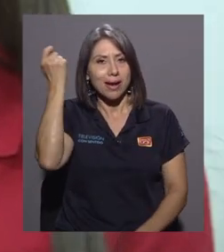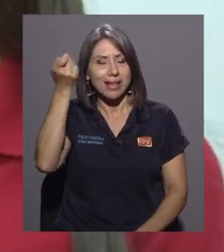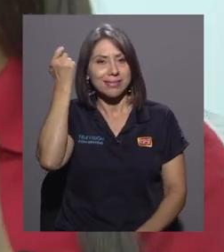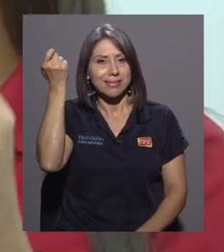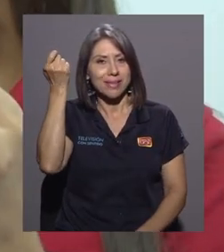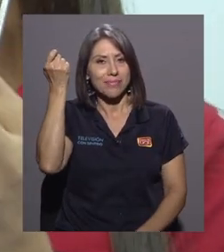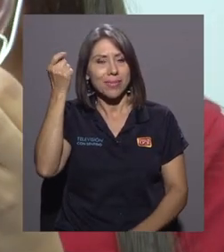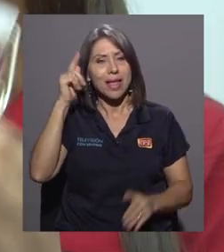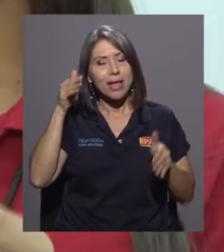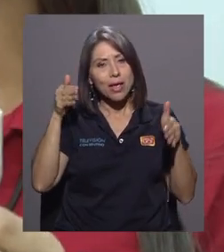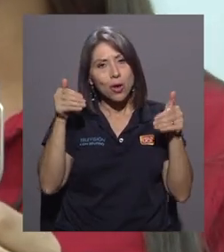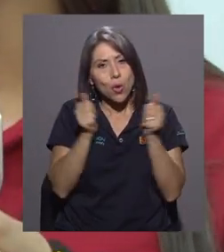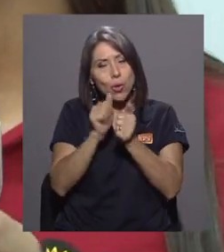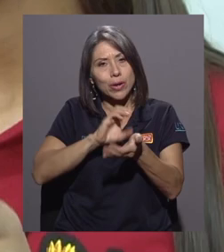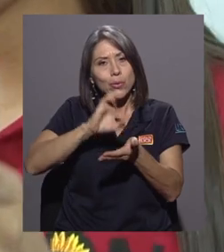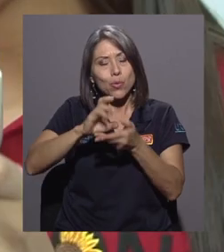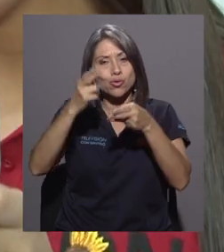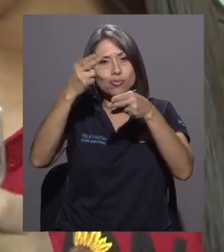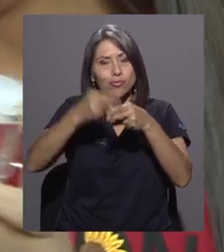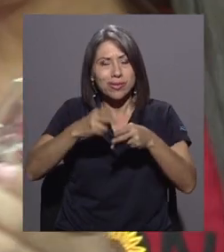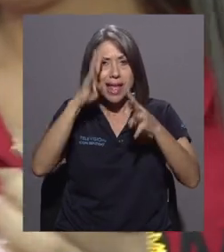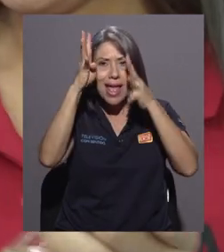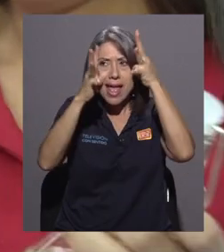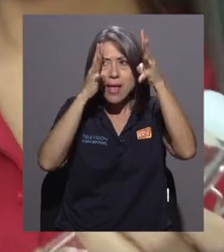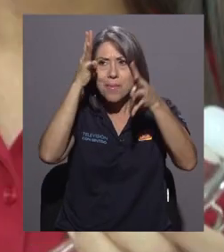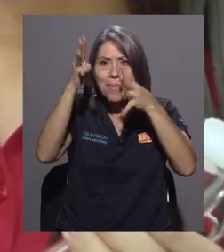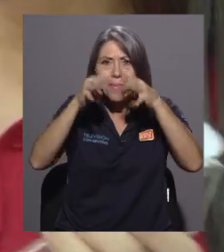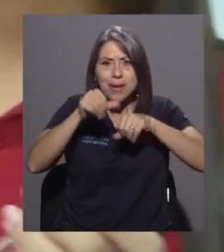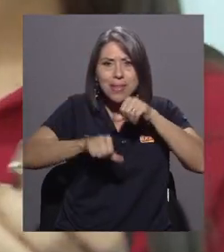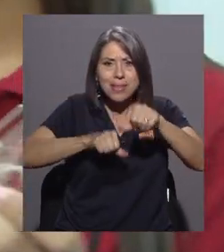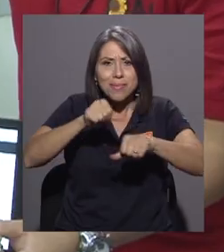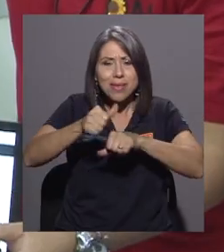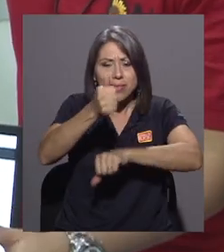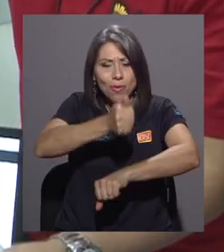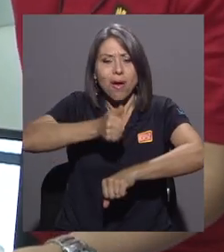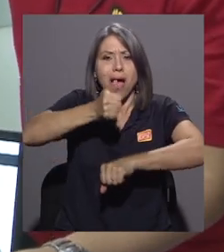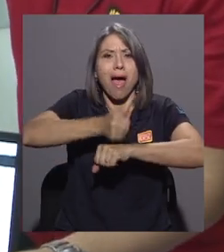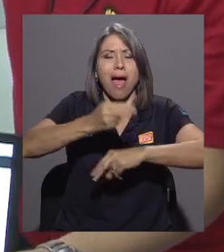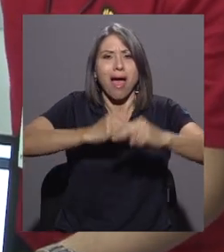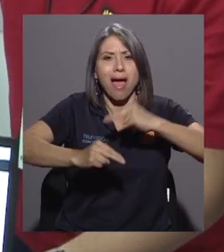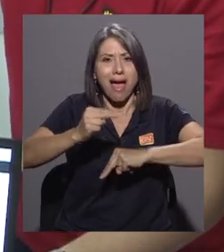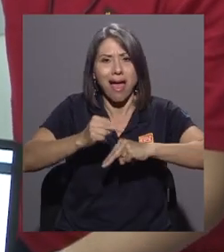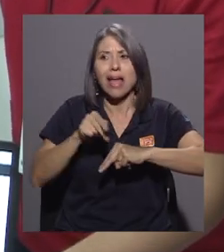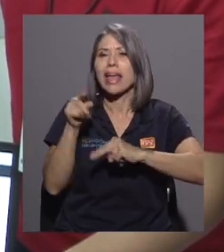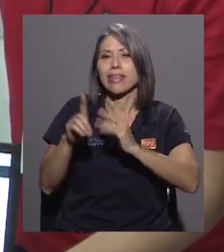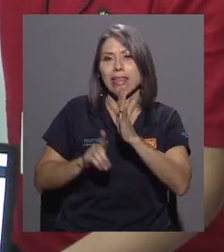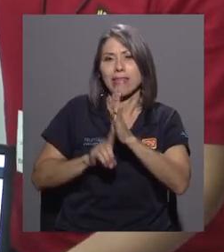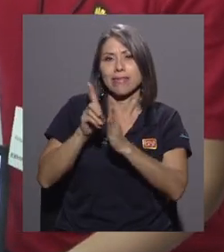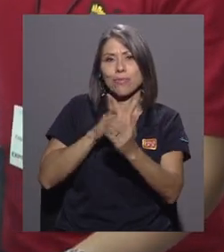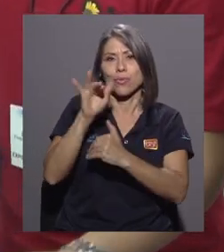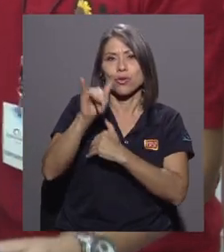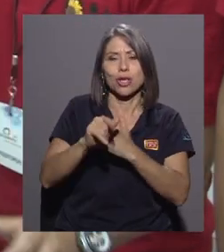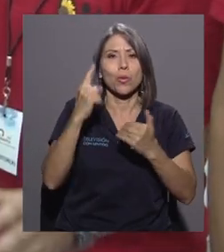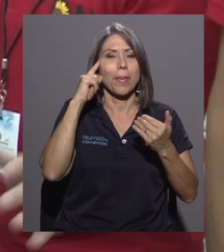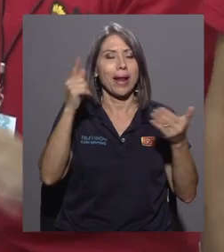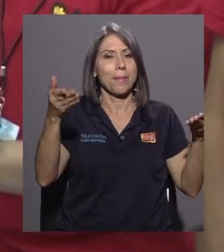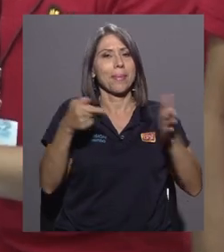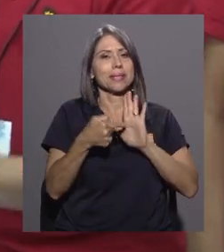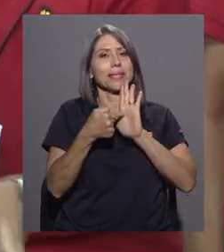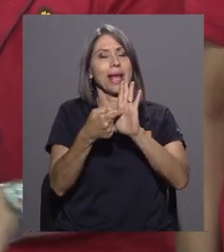el marco del curso Emprendimiento y Creación de Empresas fue que desarrolló el proyecto para presentarlo en la Expo